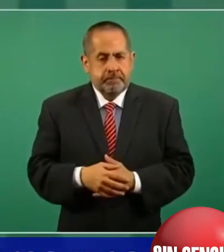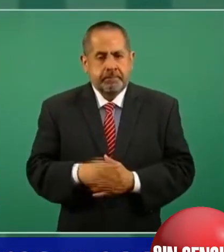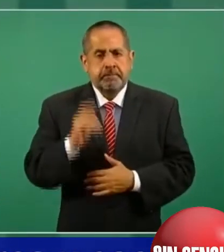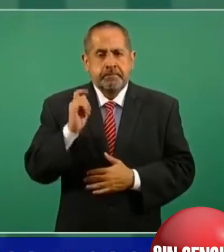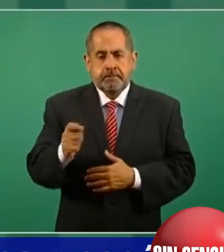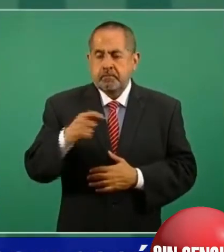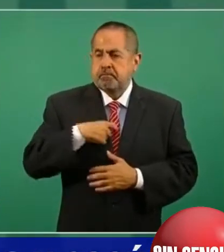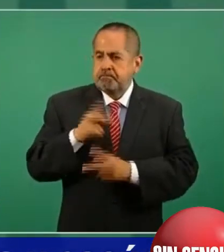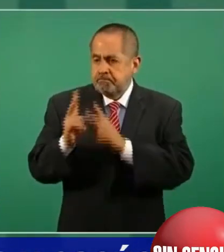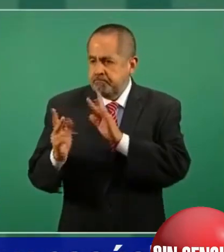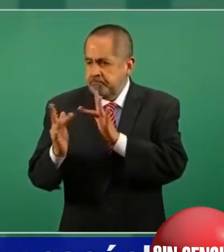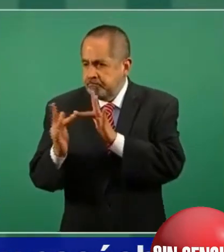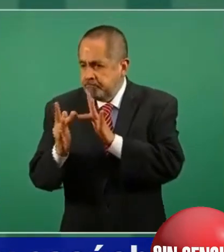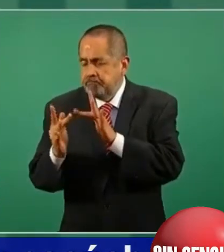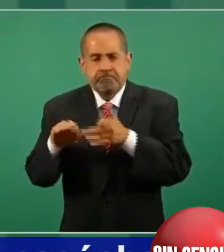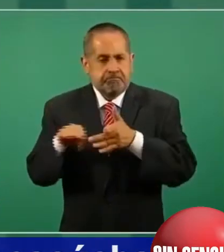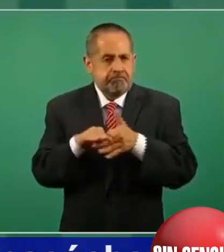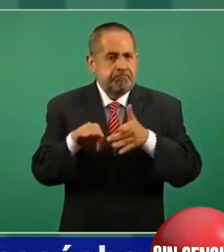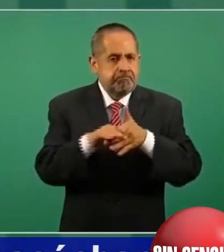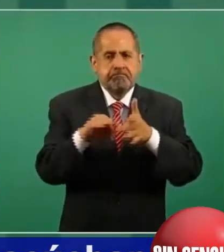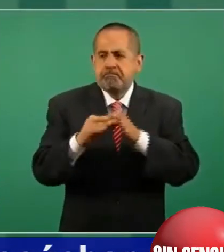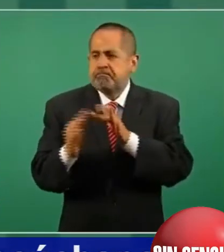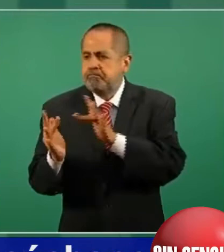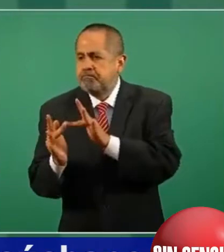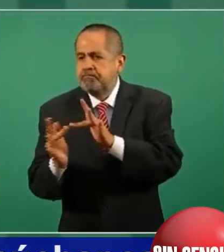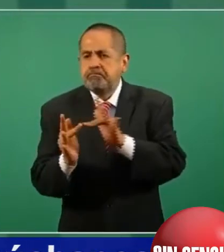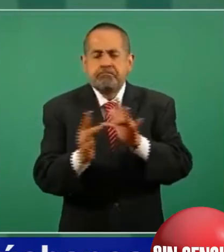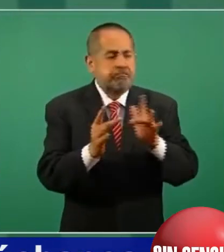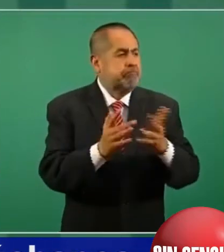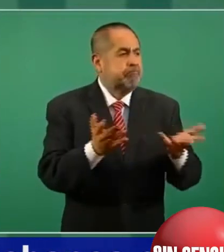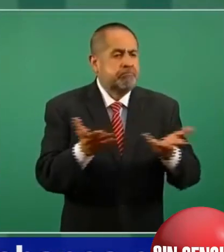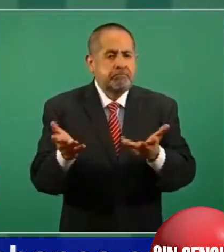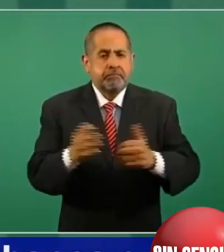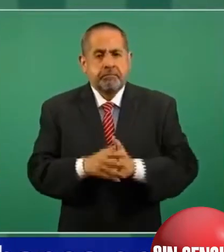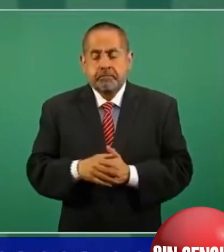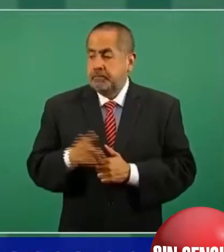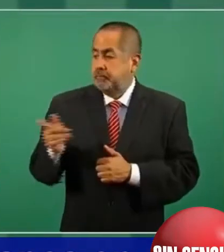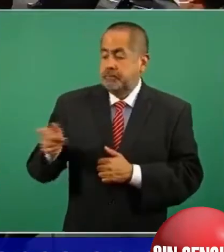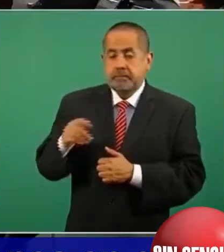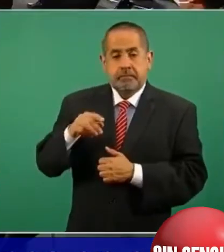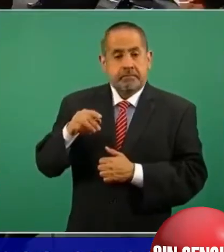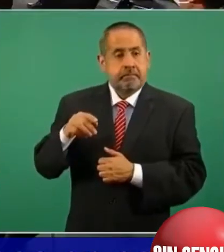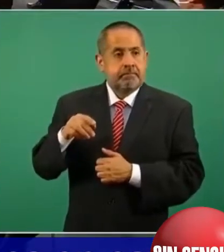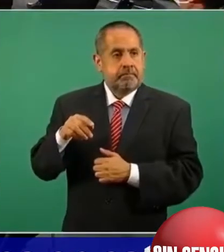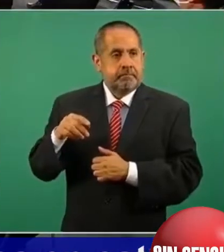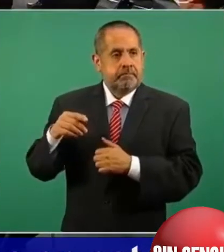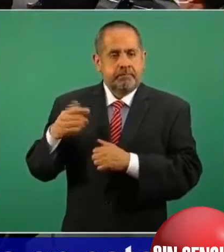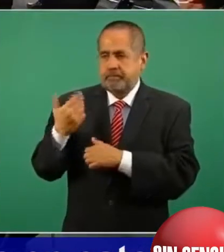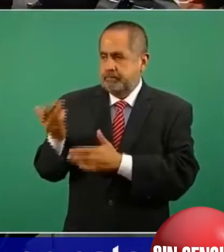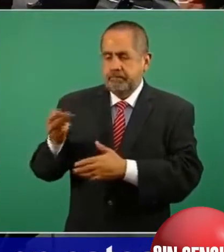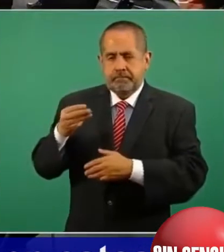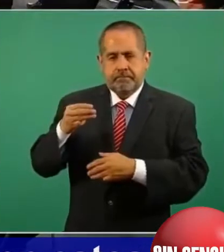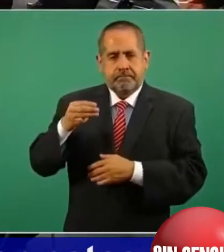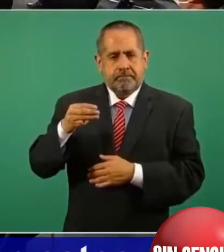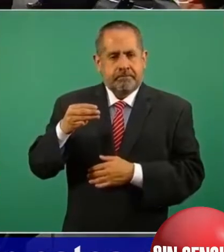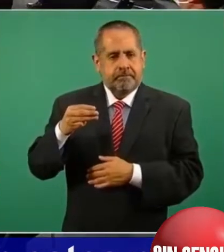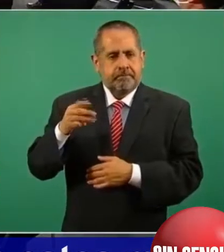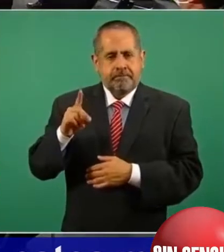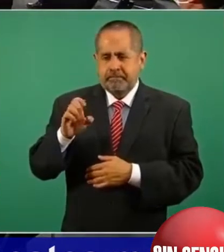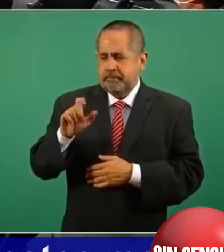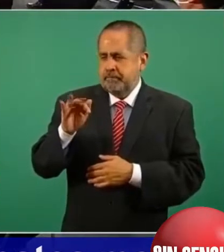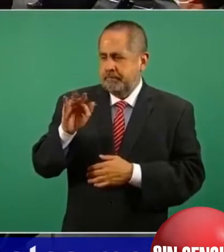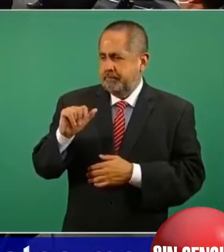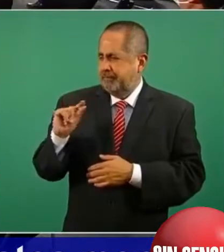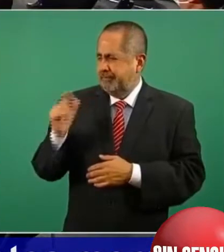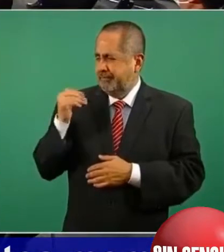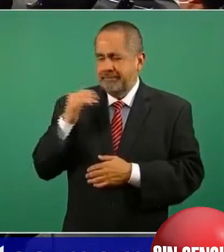de hablar con ellos de manera regular. Incluso la maestra Delfina nos acompañó en el último Zoom